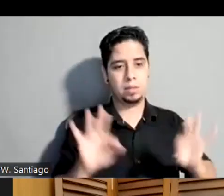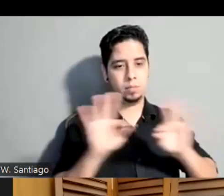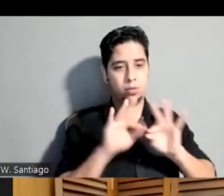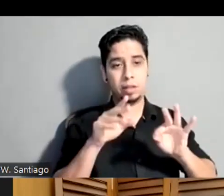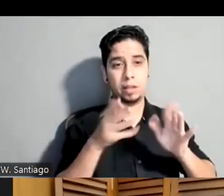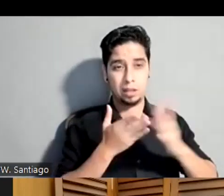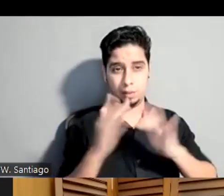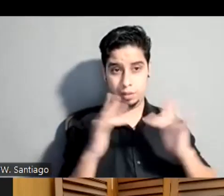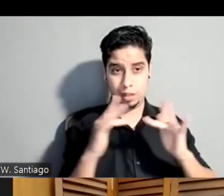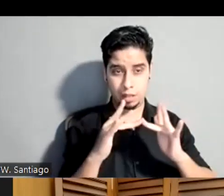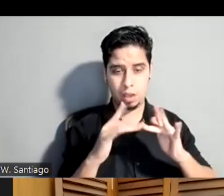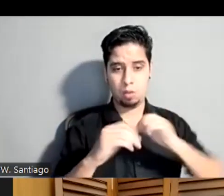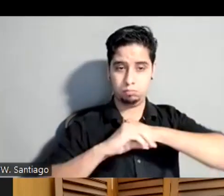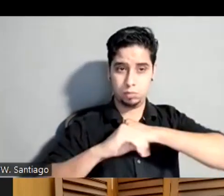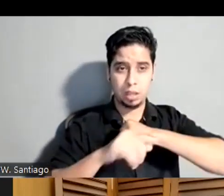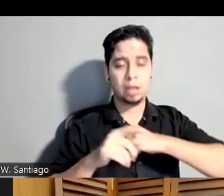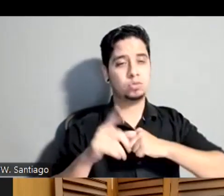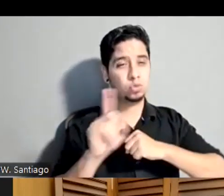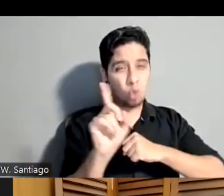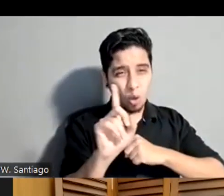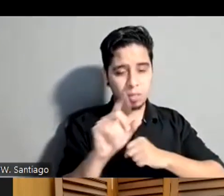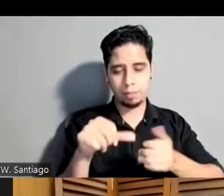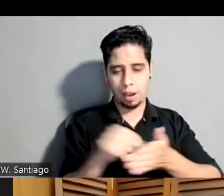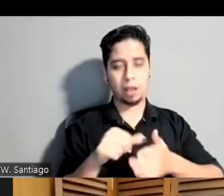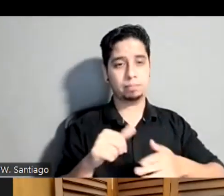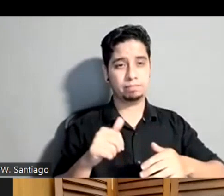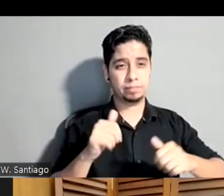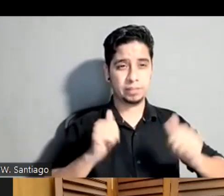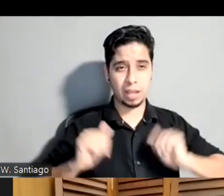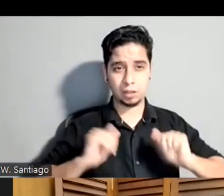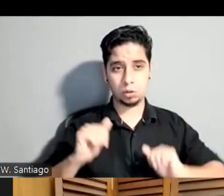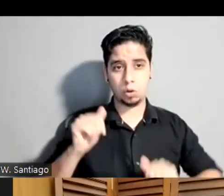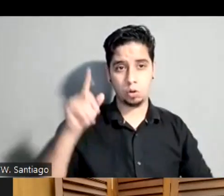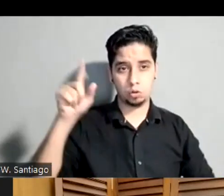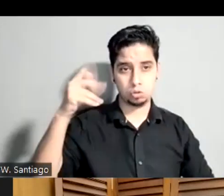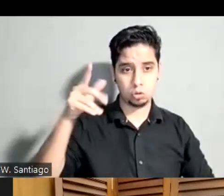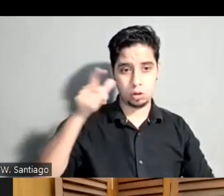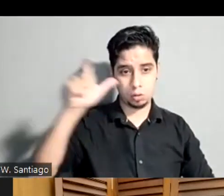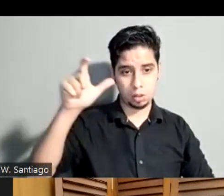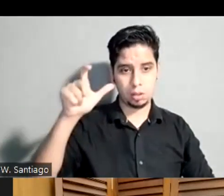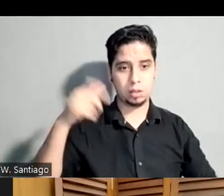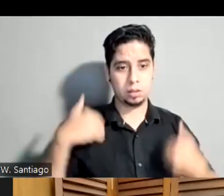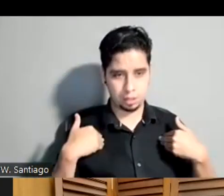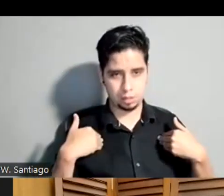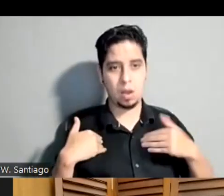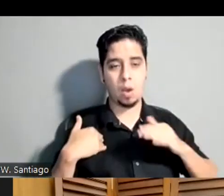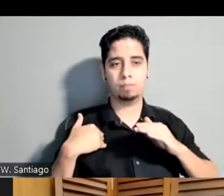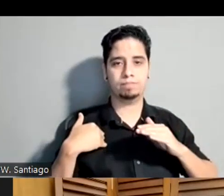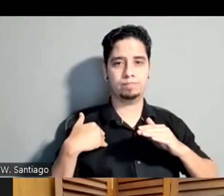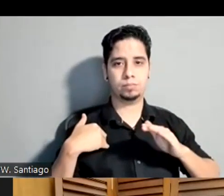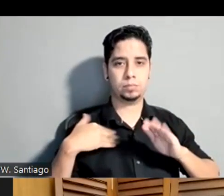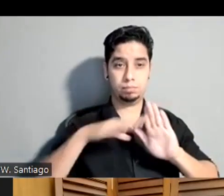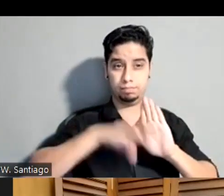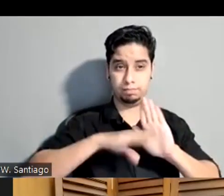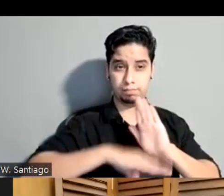redes en la página de Teatro Sol y Luna, porque pronto va a salir una oferta en Ofertas del Día. Ah, ok, perfecto. Okay.